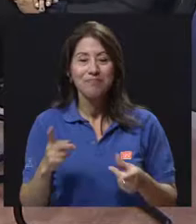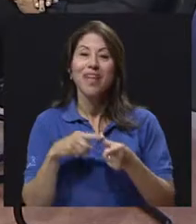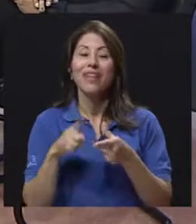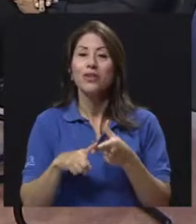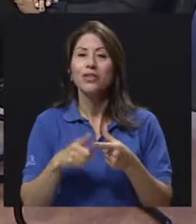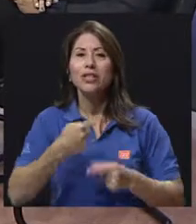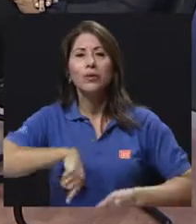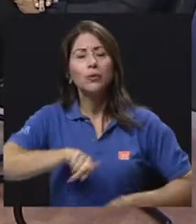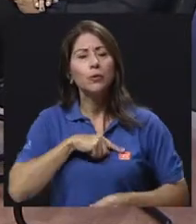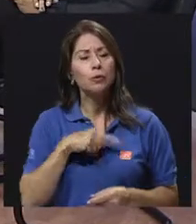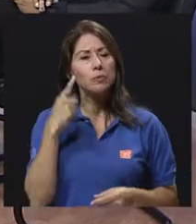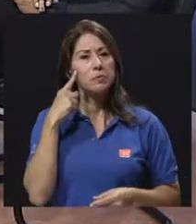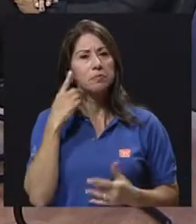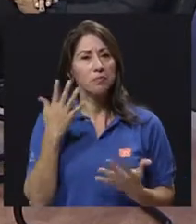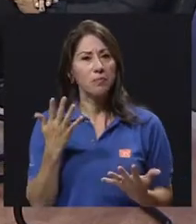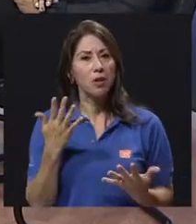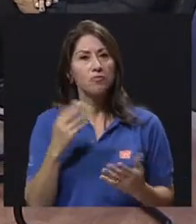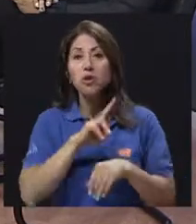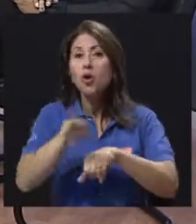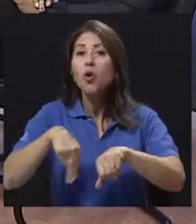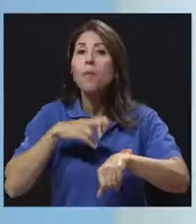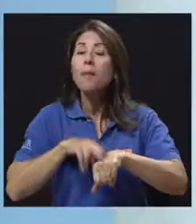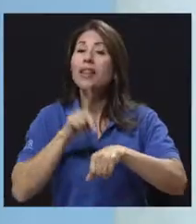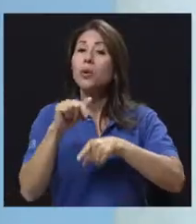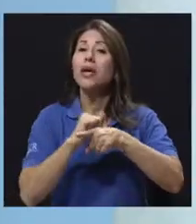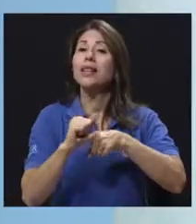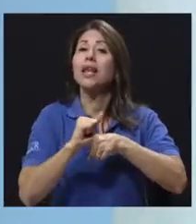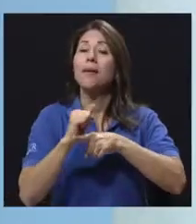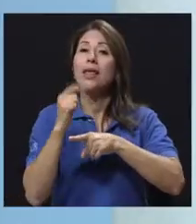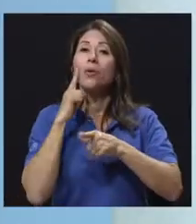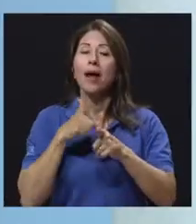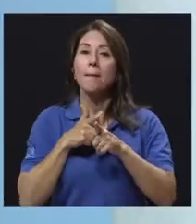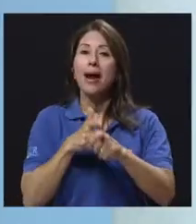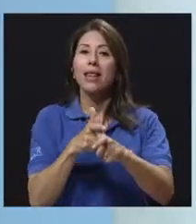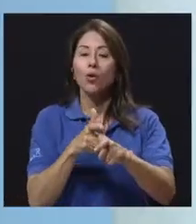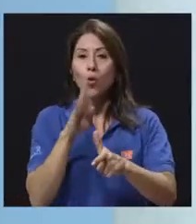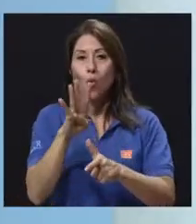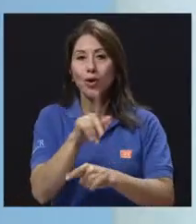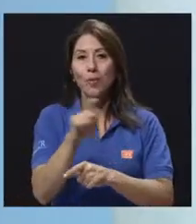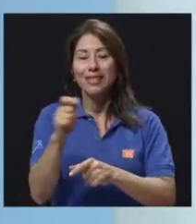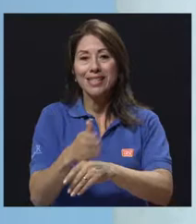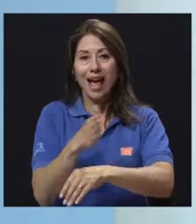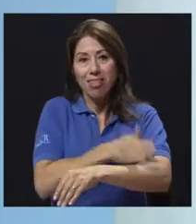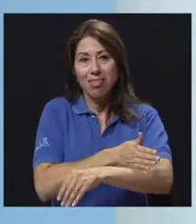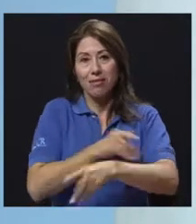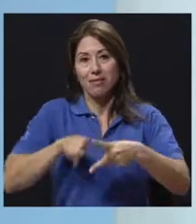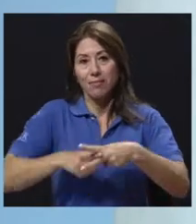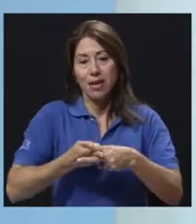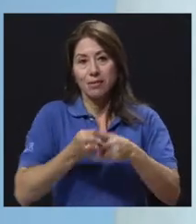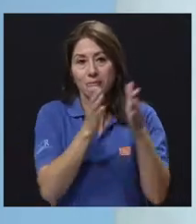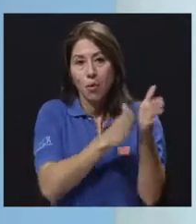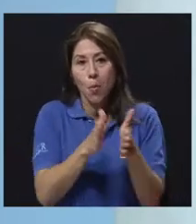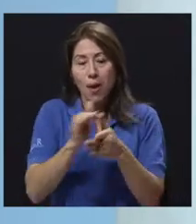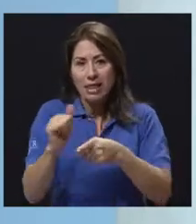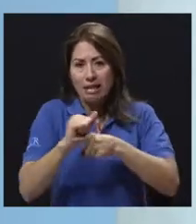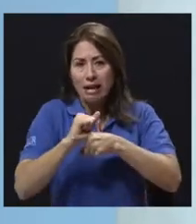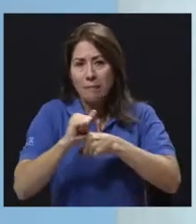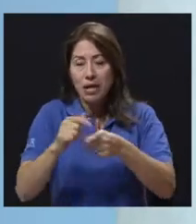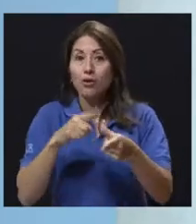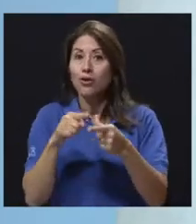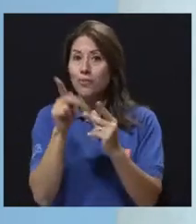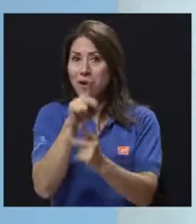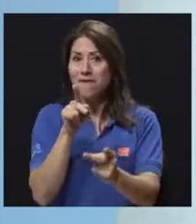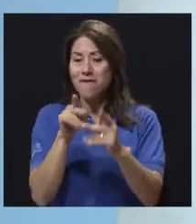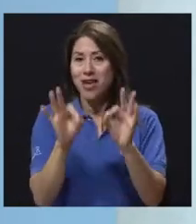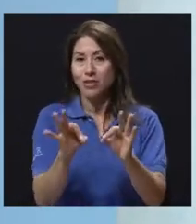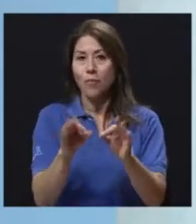Entonces lo que nosotros dijimos es, normalmente el entrenamiento para maratón son 4 meses antes, se empieza. Ajá. Con un plan de entrenamiento, entonces nos quedaba perfecto, ¿verdad?